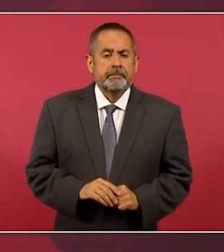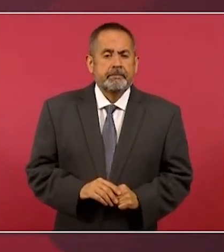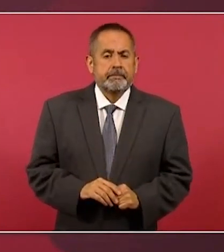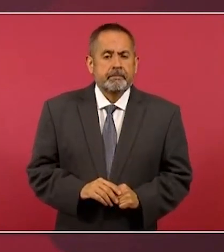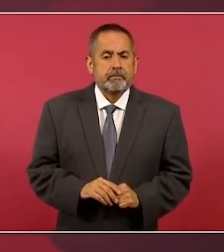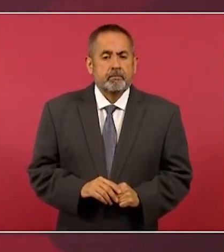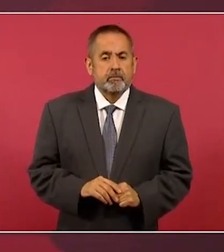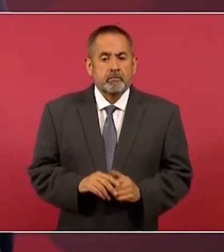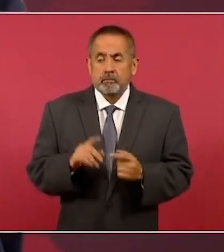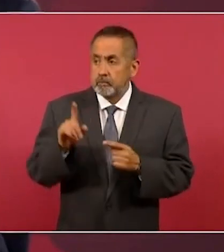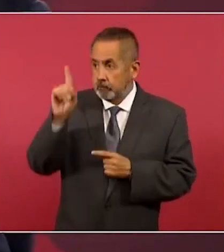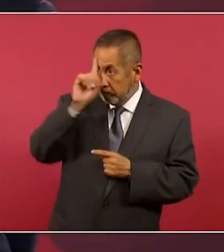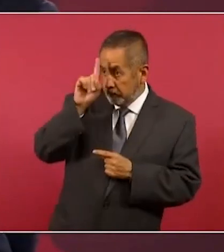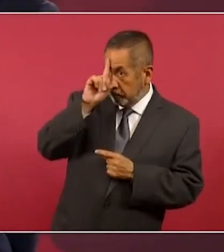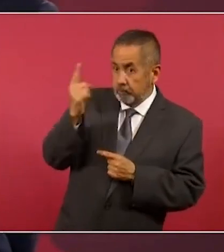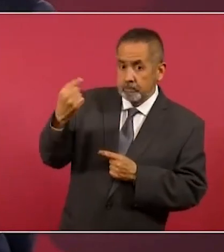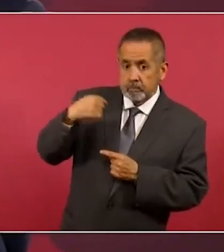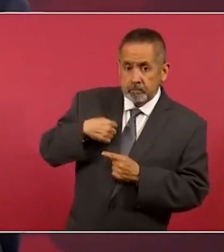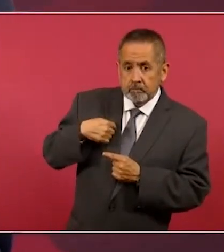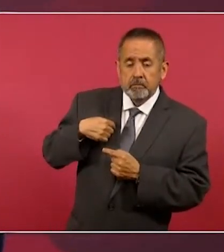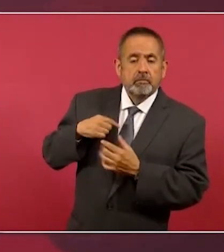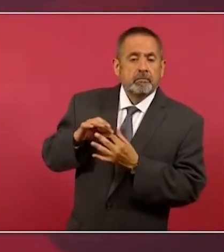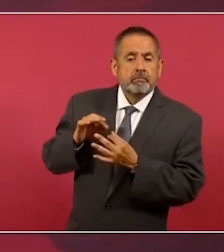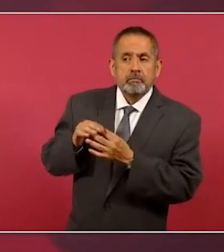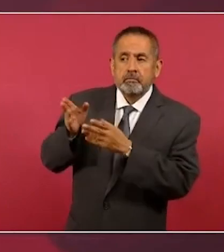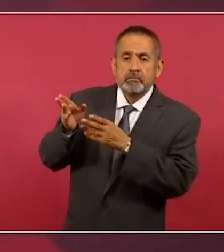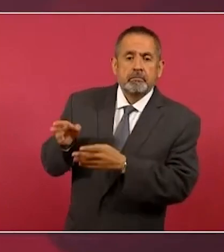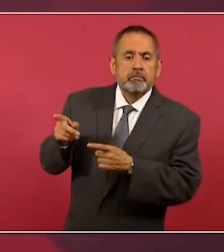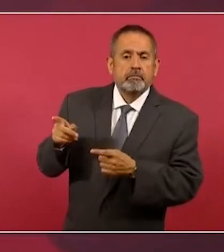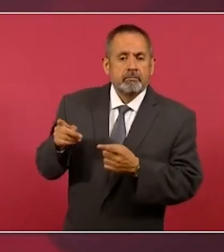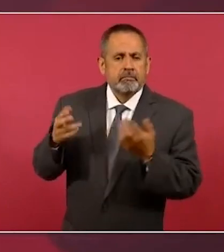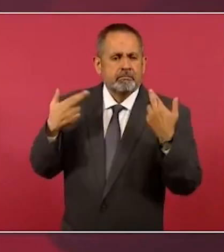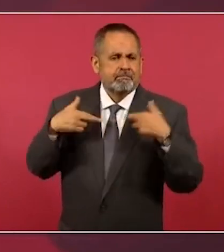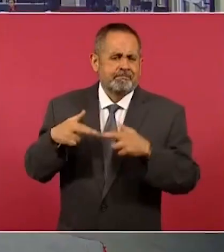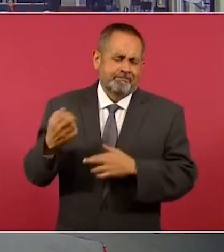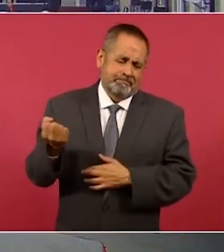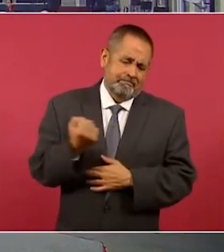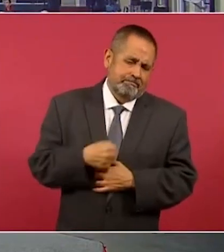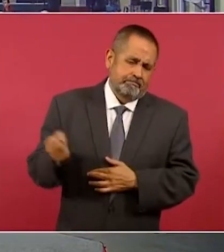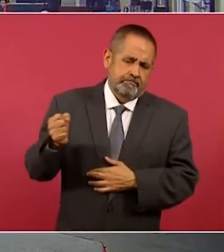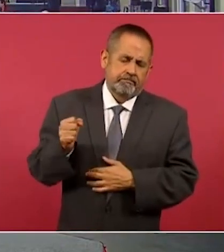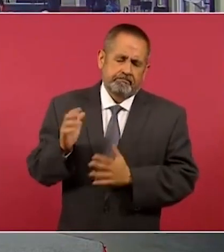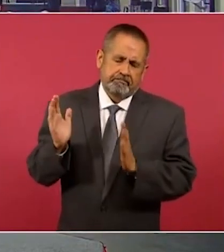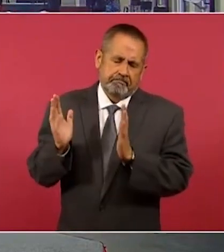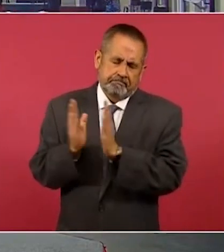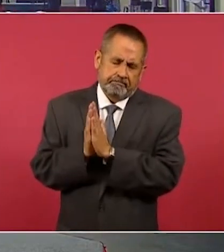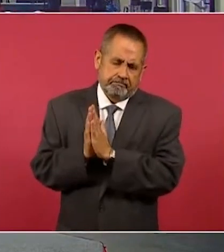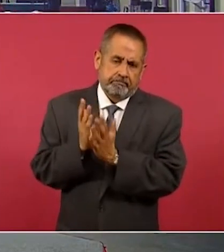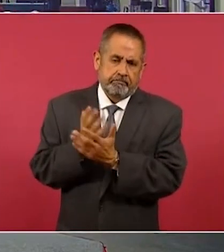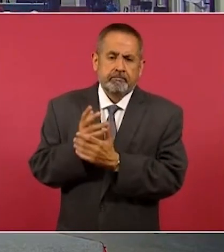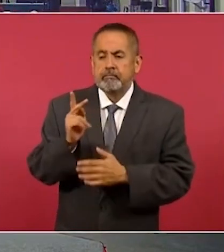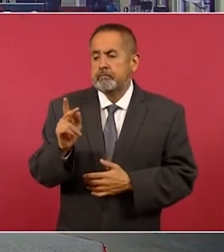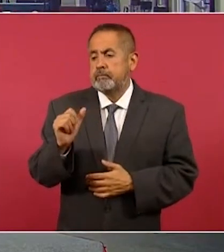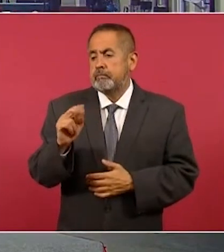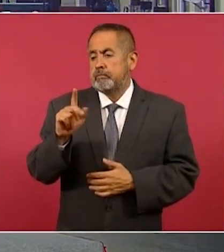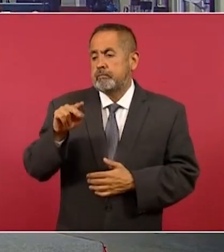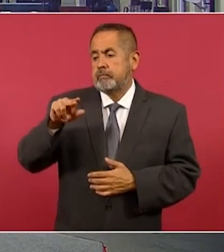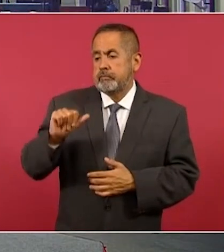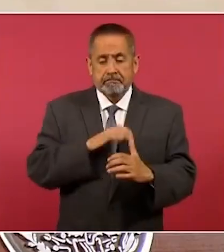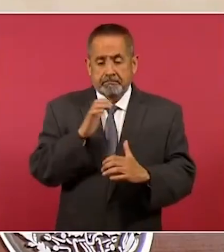me asesoró la tesis una maestra extraordinaria que ya falleció, Paulina